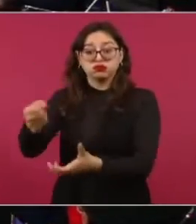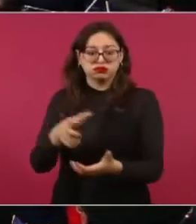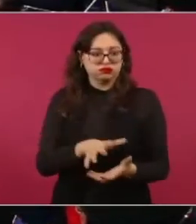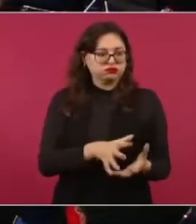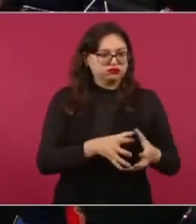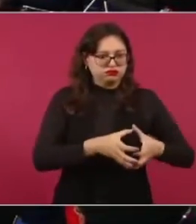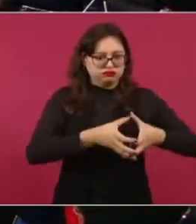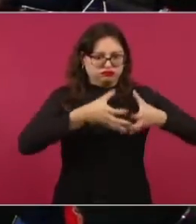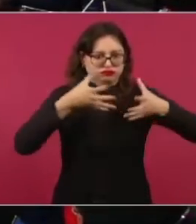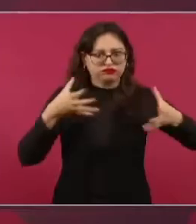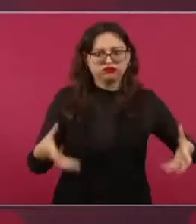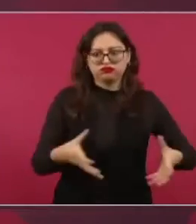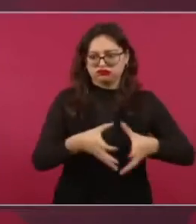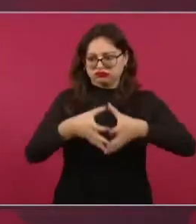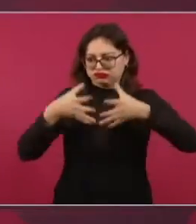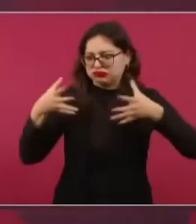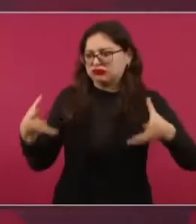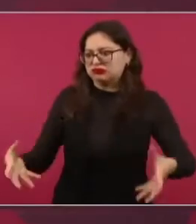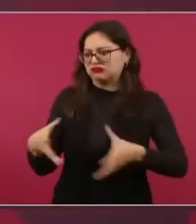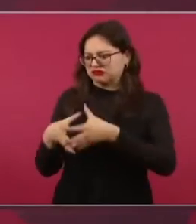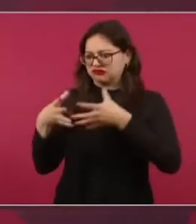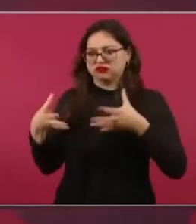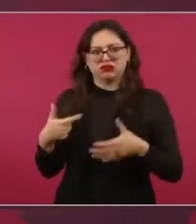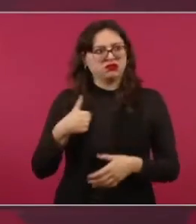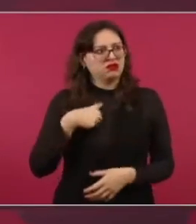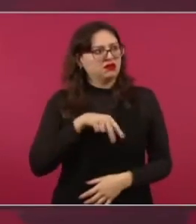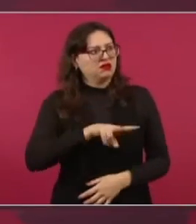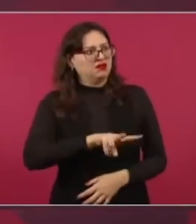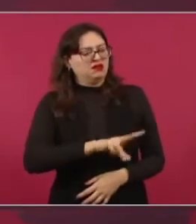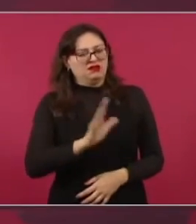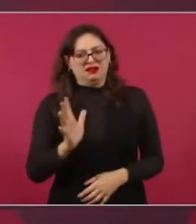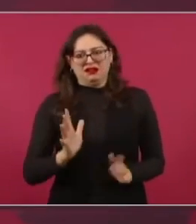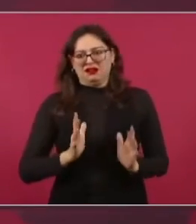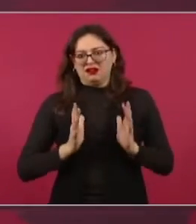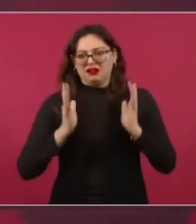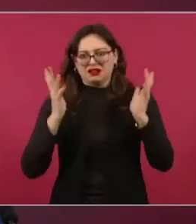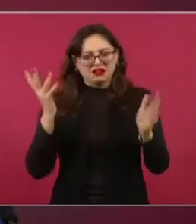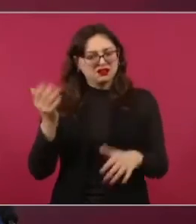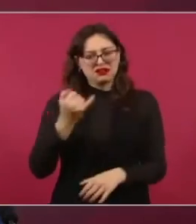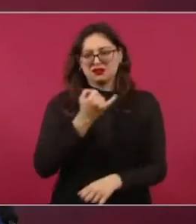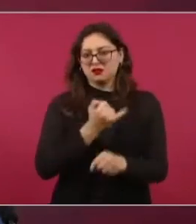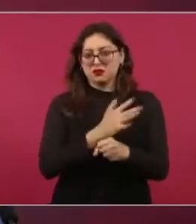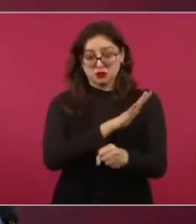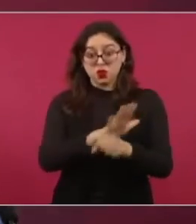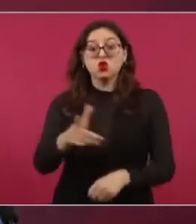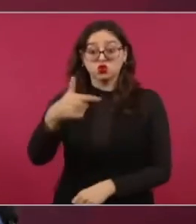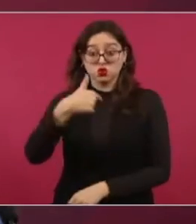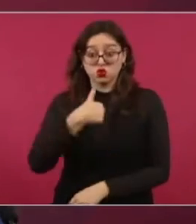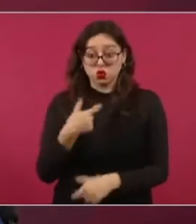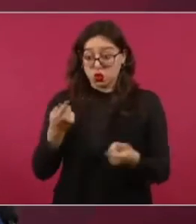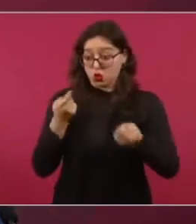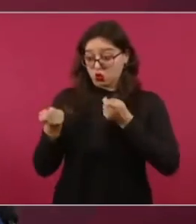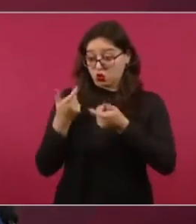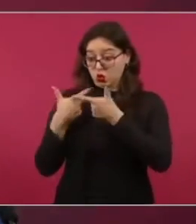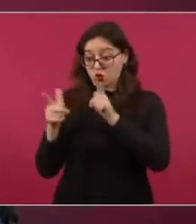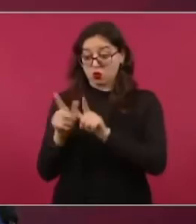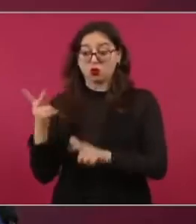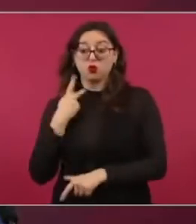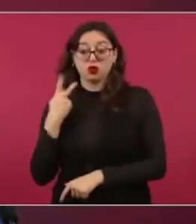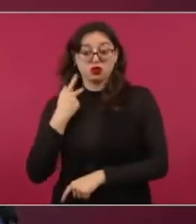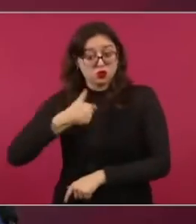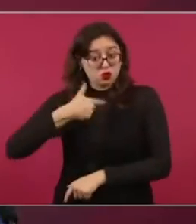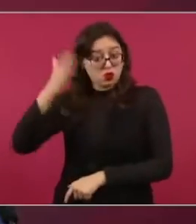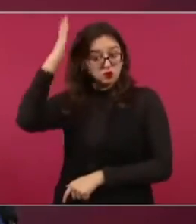dinero. O sea, yo tengo autoridad moral para poder